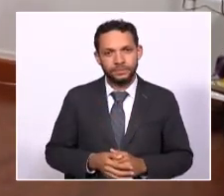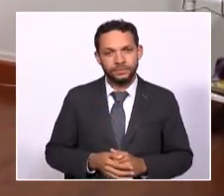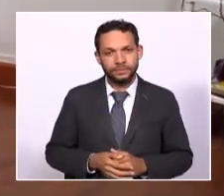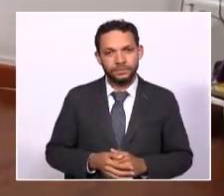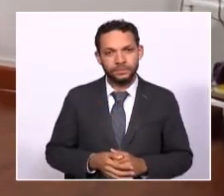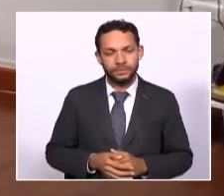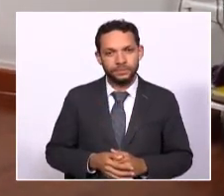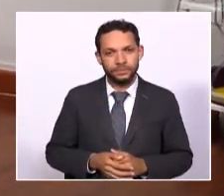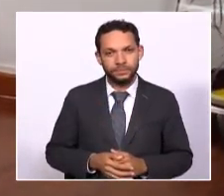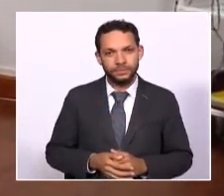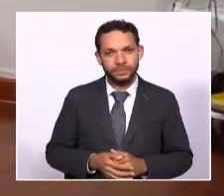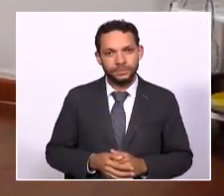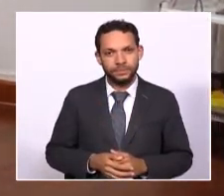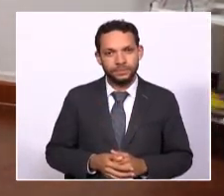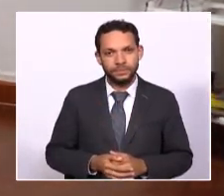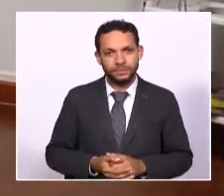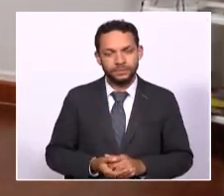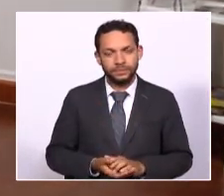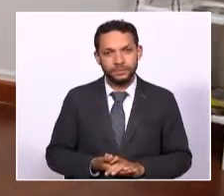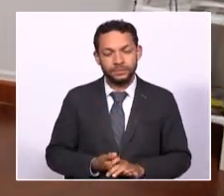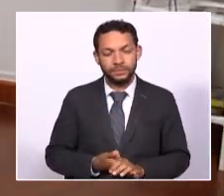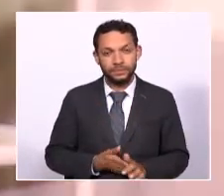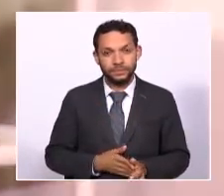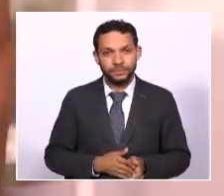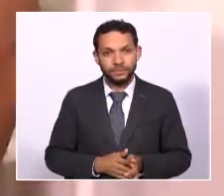dedos atrás de la cabeza.